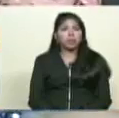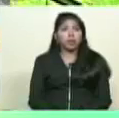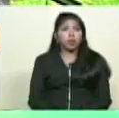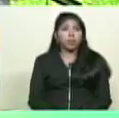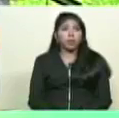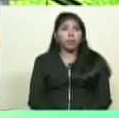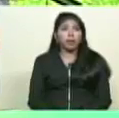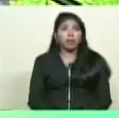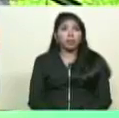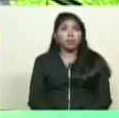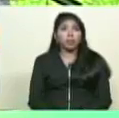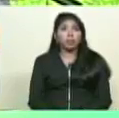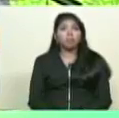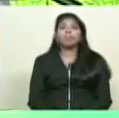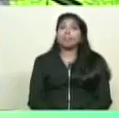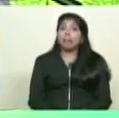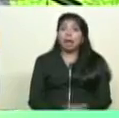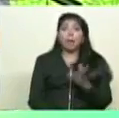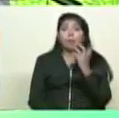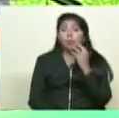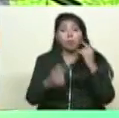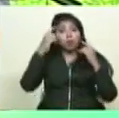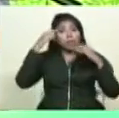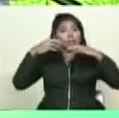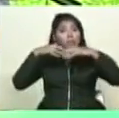Órgano que no se usa se atrofia.